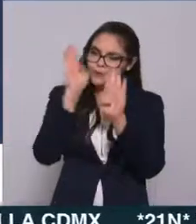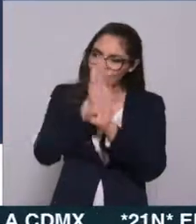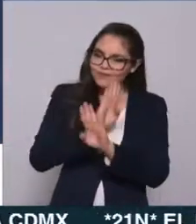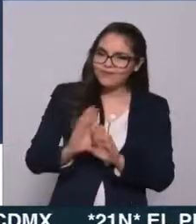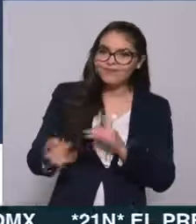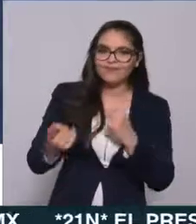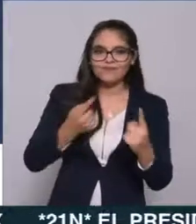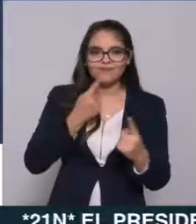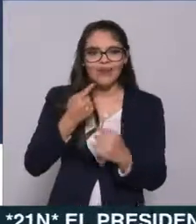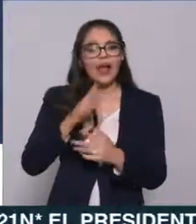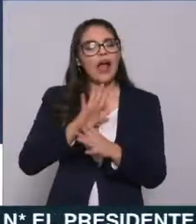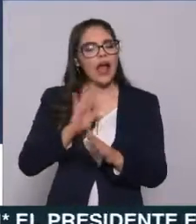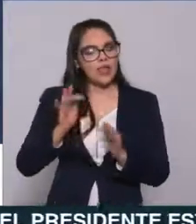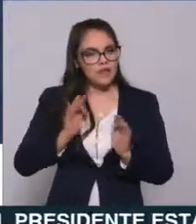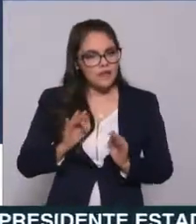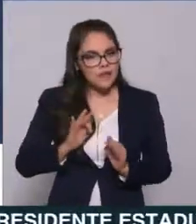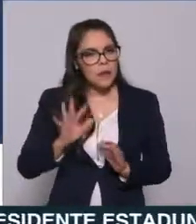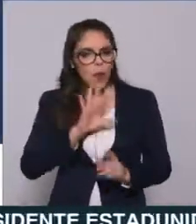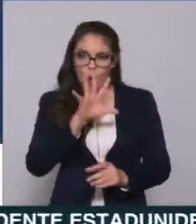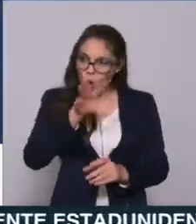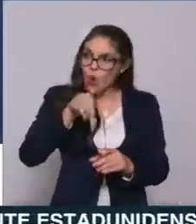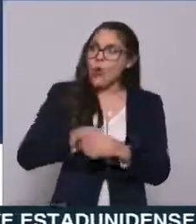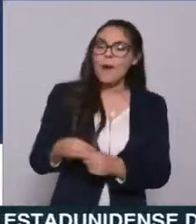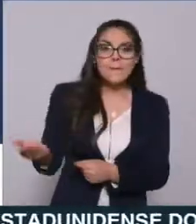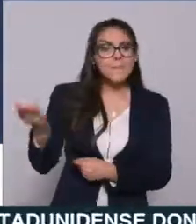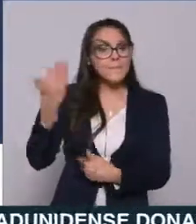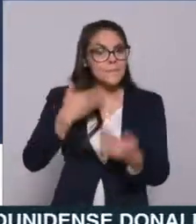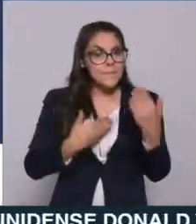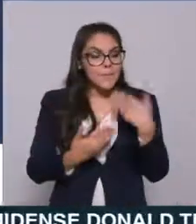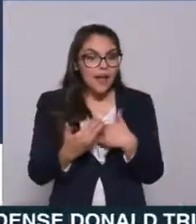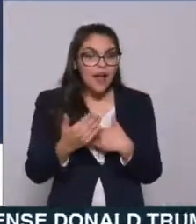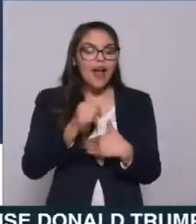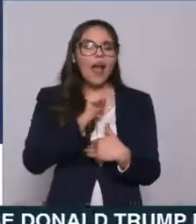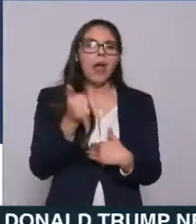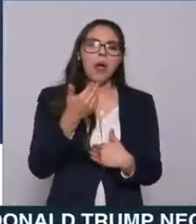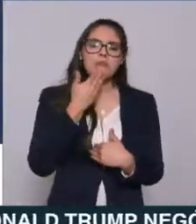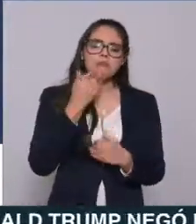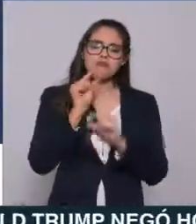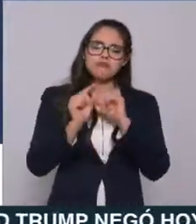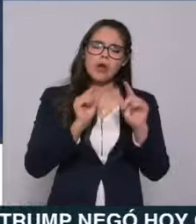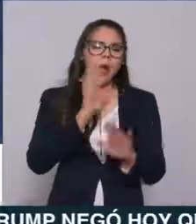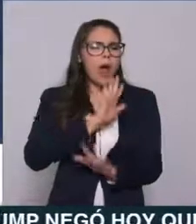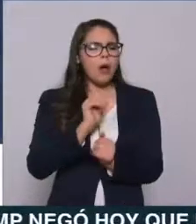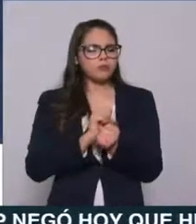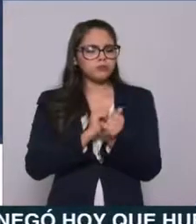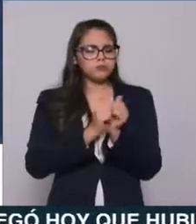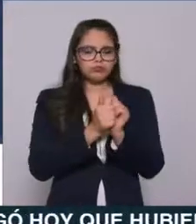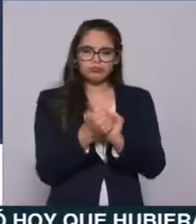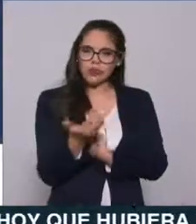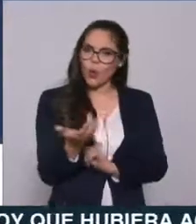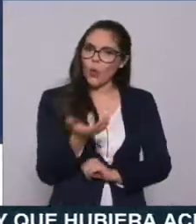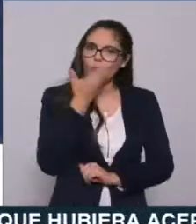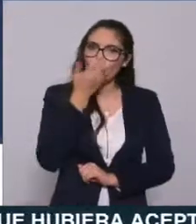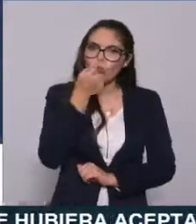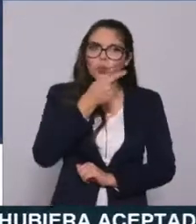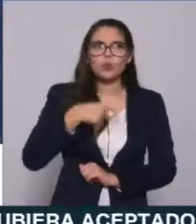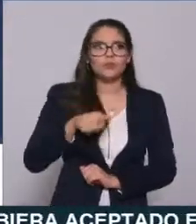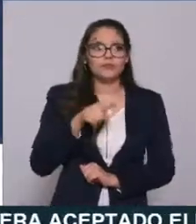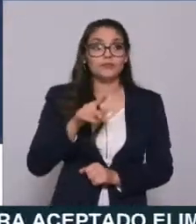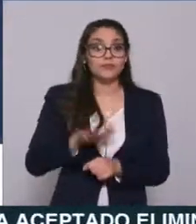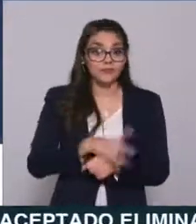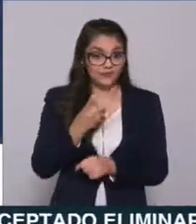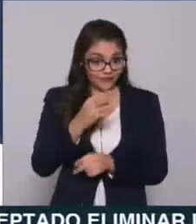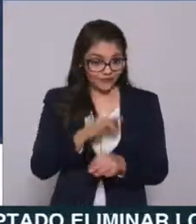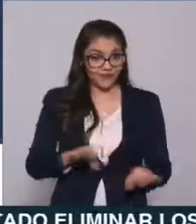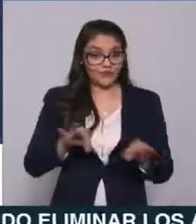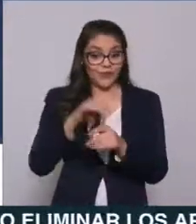la tolerancia, la inclusión, la deliberación pública sea un hábito y algo cotidiano en ellas y en ellos. Por eso es importante que año con